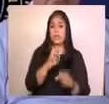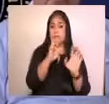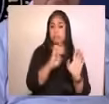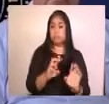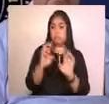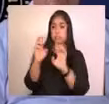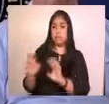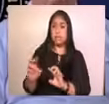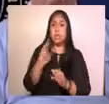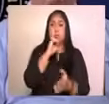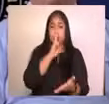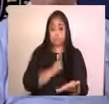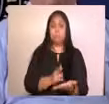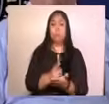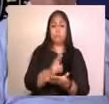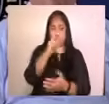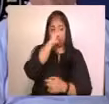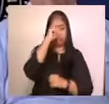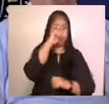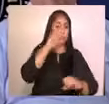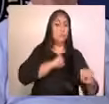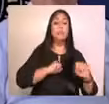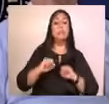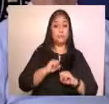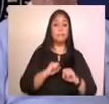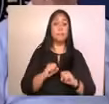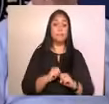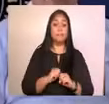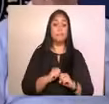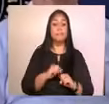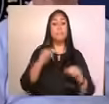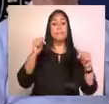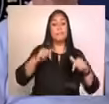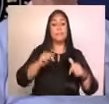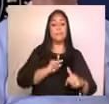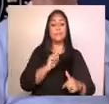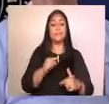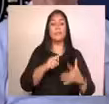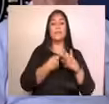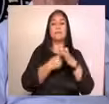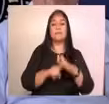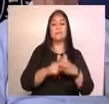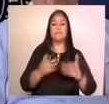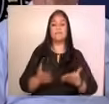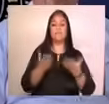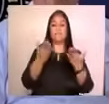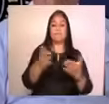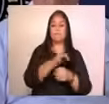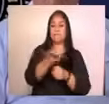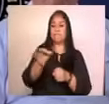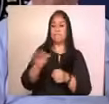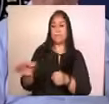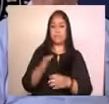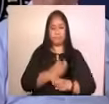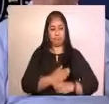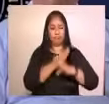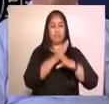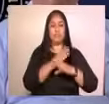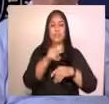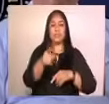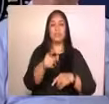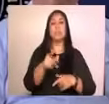personas honestas y trabajadoras, y estamos empezando a darle a ese pueblo la seguridad que se